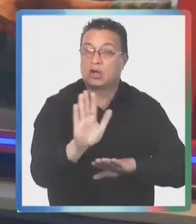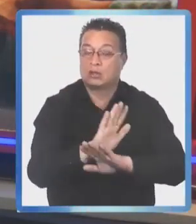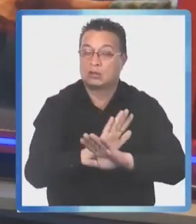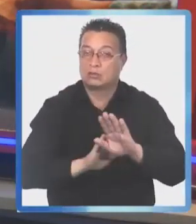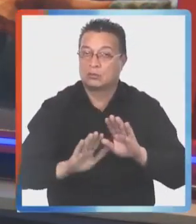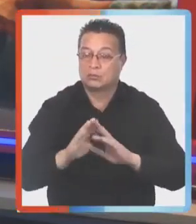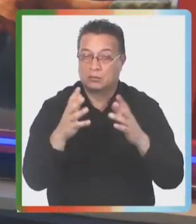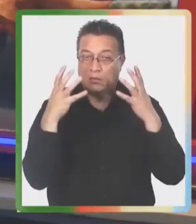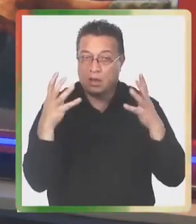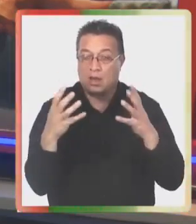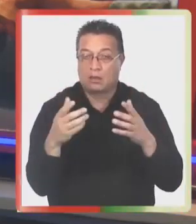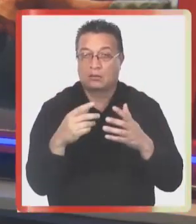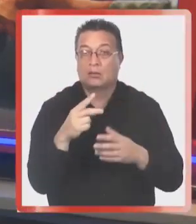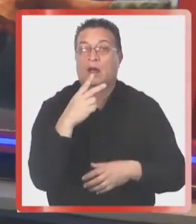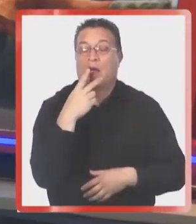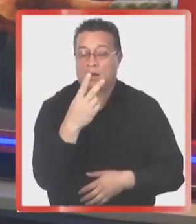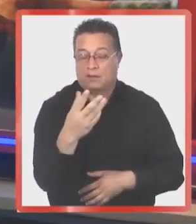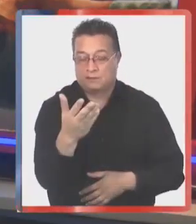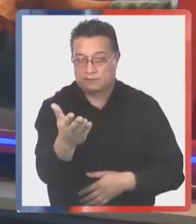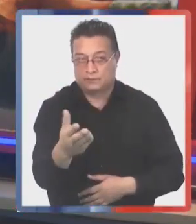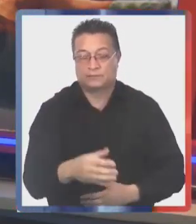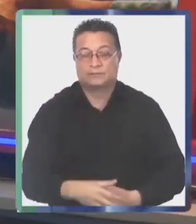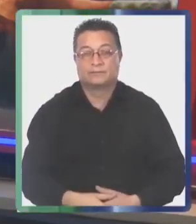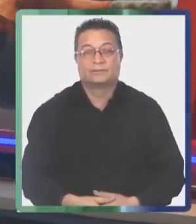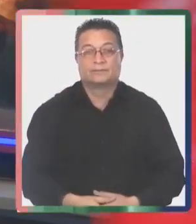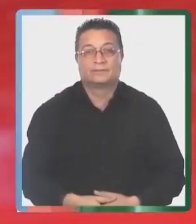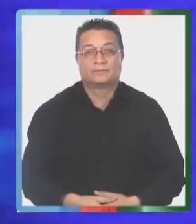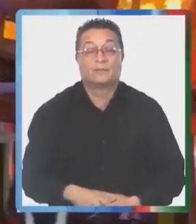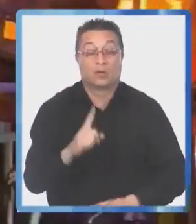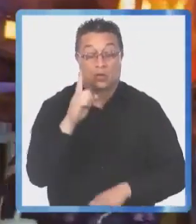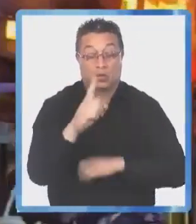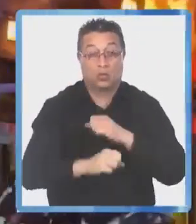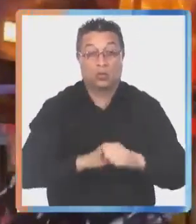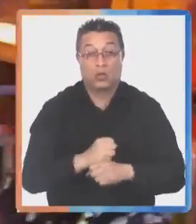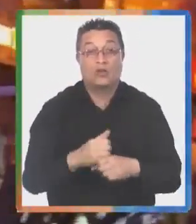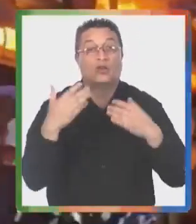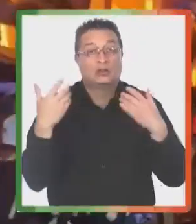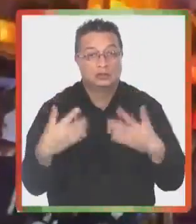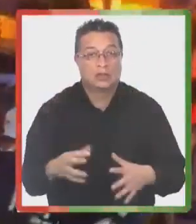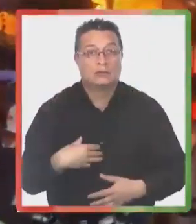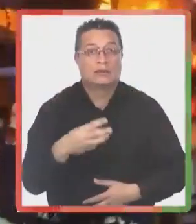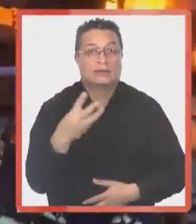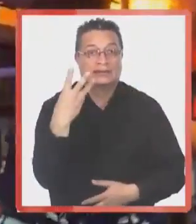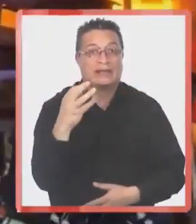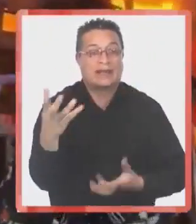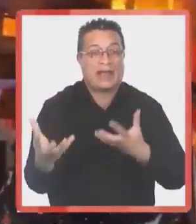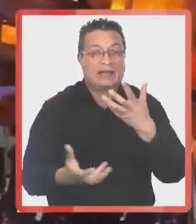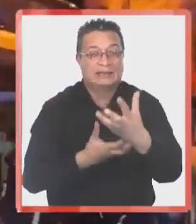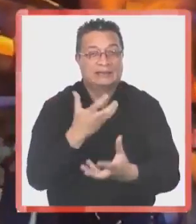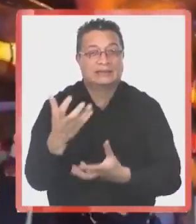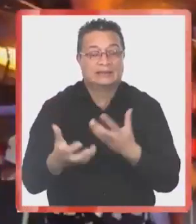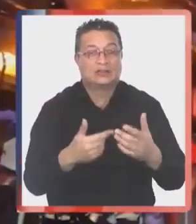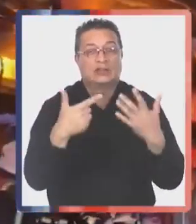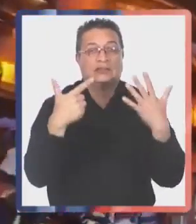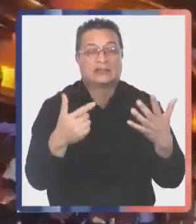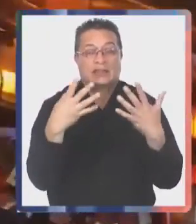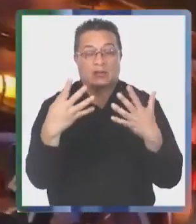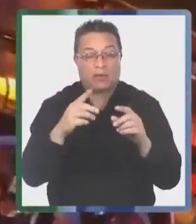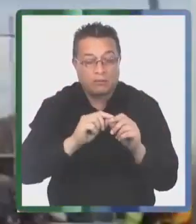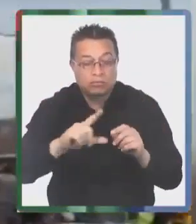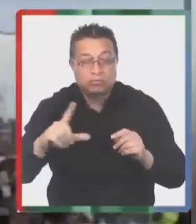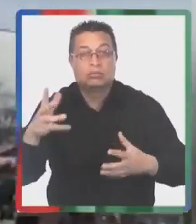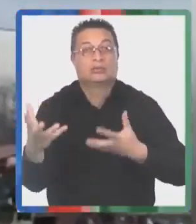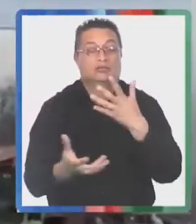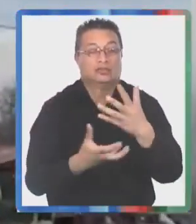a tomar las medidas para evitar tragedias. Vértice TV nos informa. En lo que va del año se han producido 30 incendios declarados